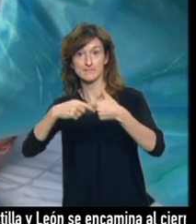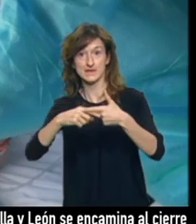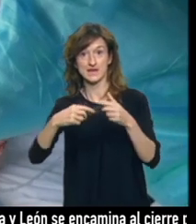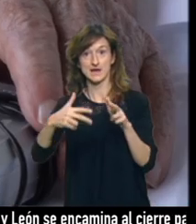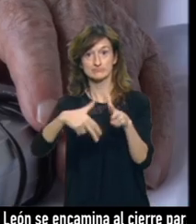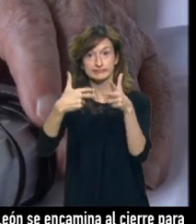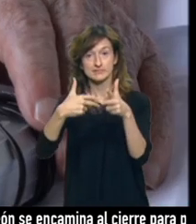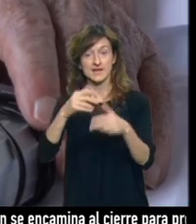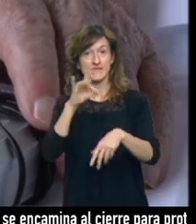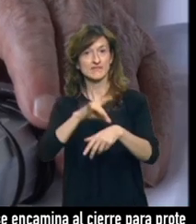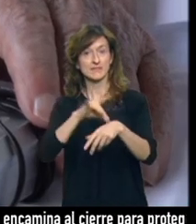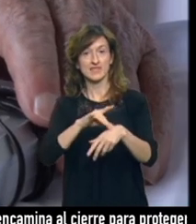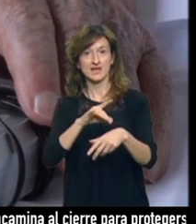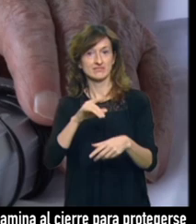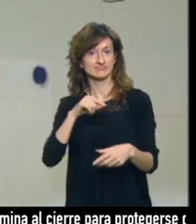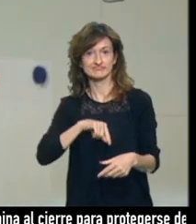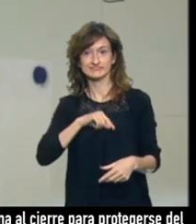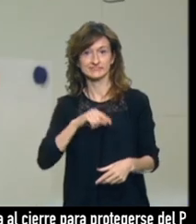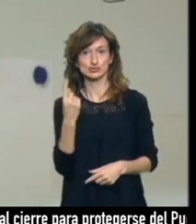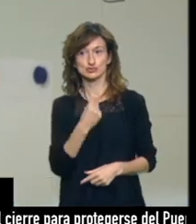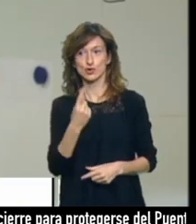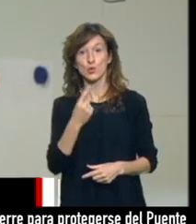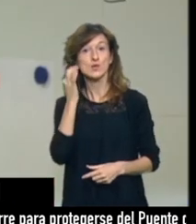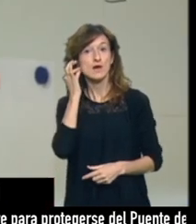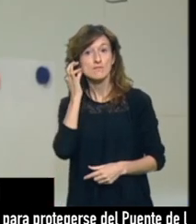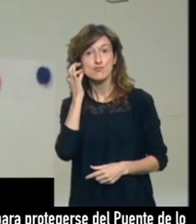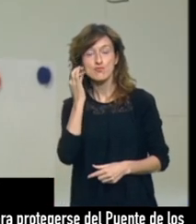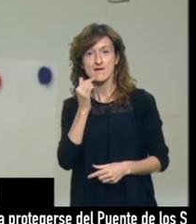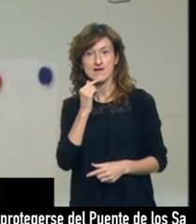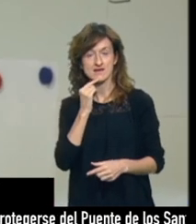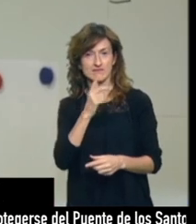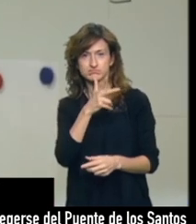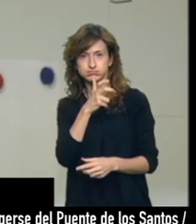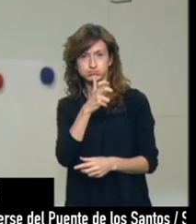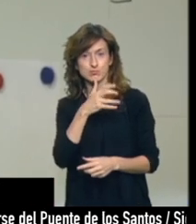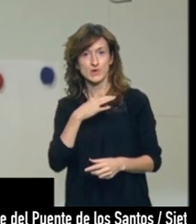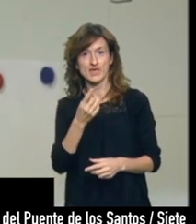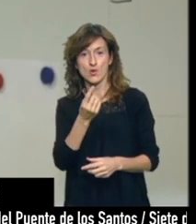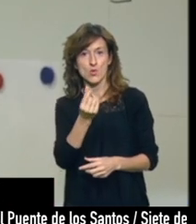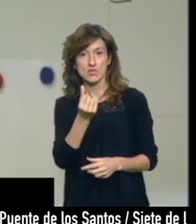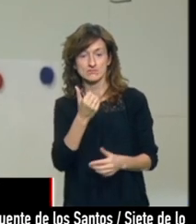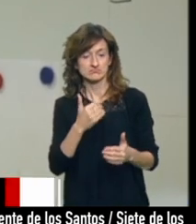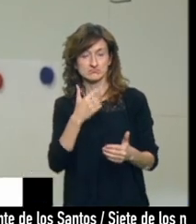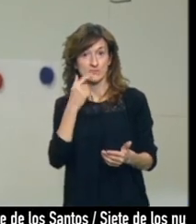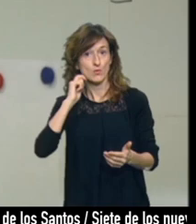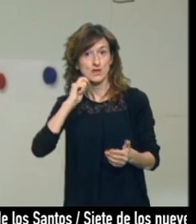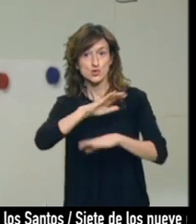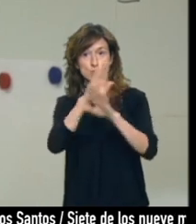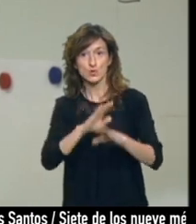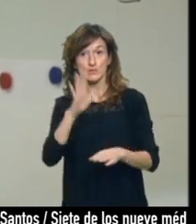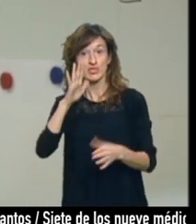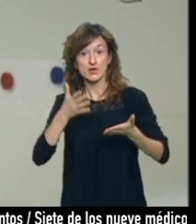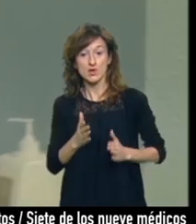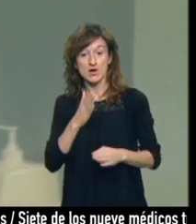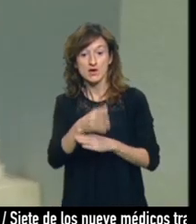familias. Es la enfermedad de la soledad. Una mujer que está en situación de paliativos, que igual es su último cumpleaños, no puede entrar su hijo 5